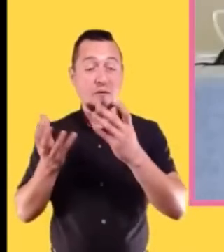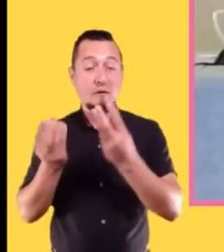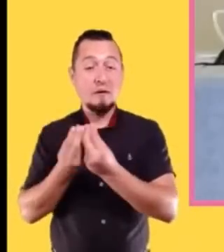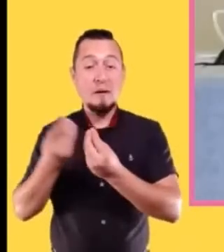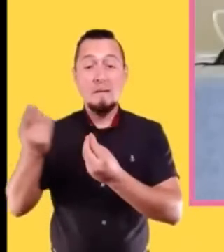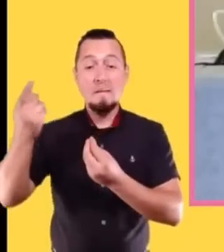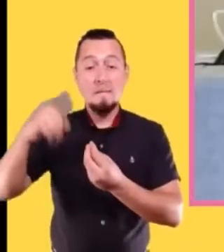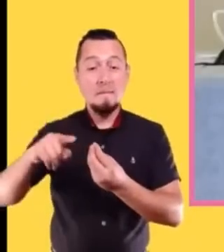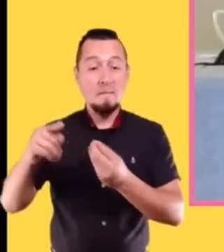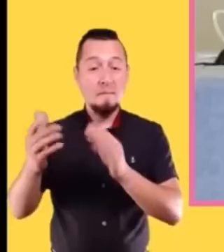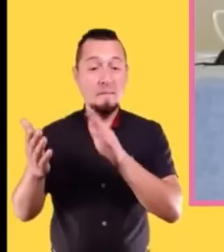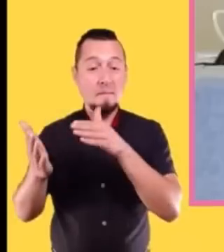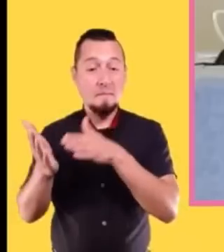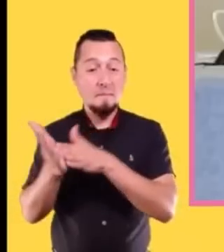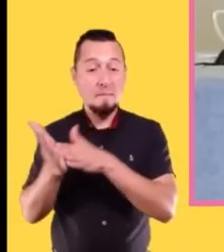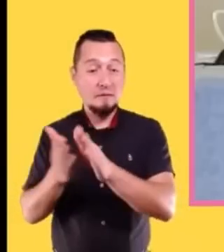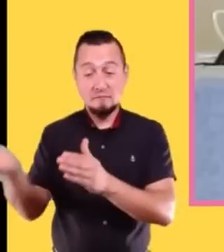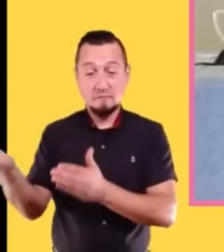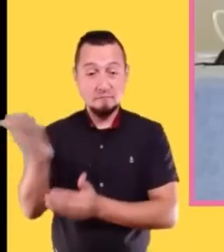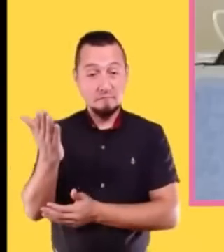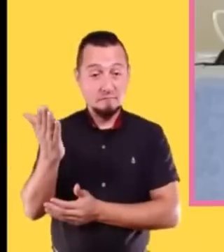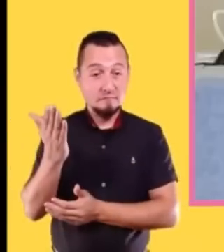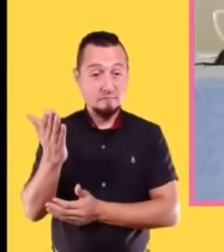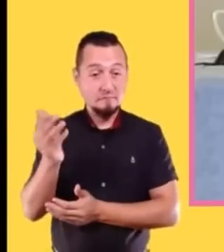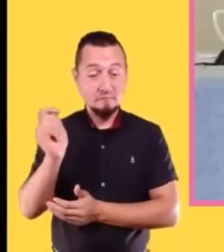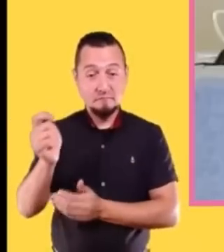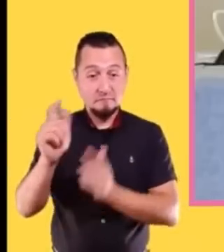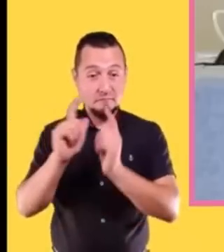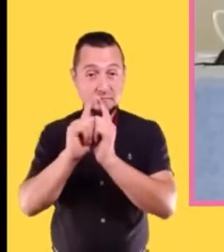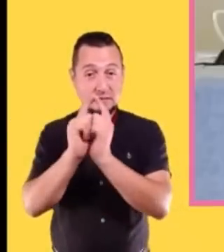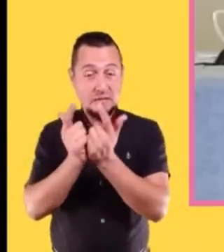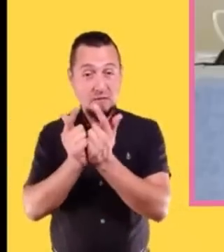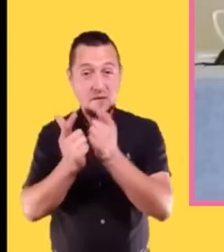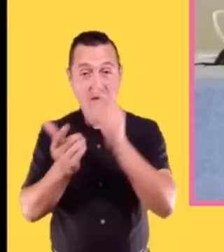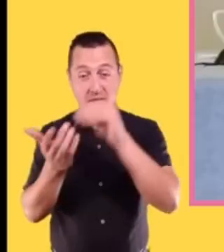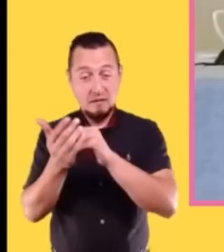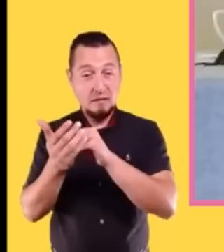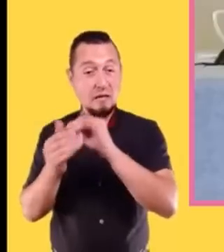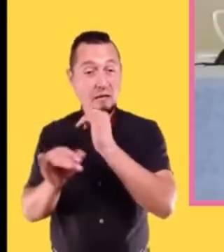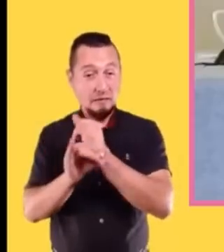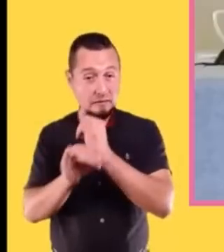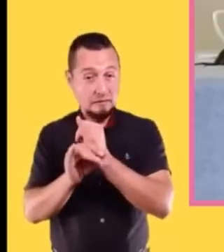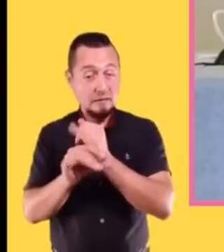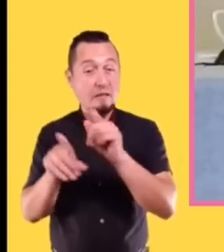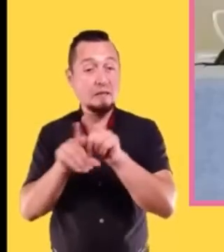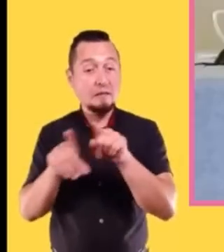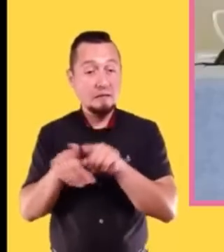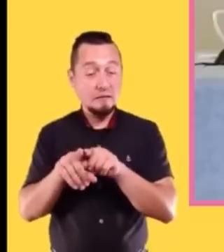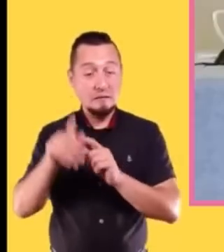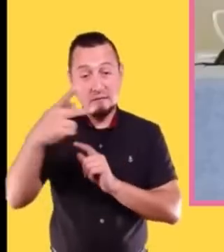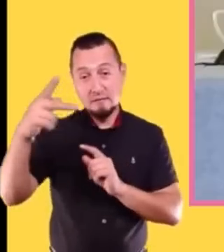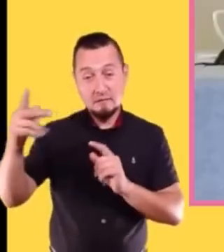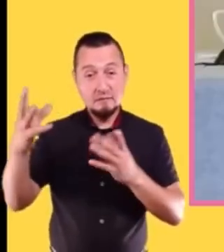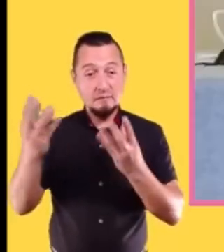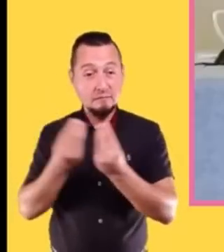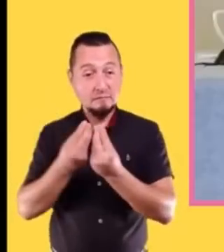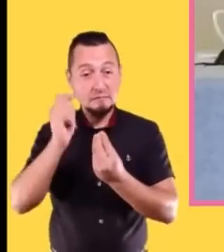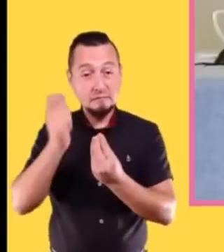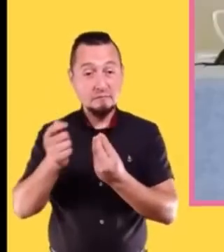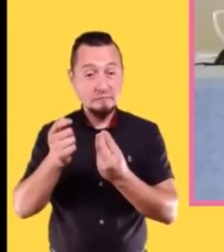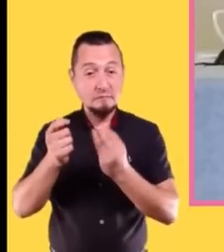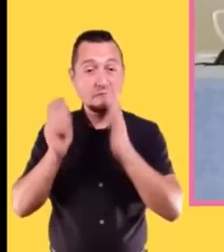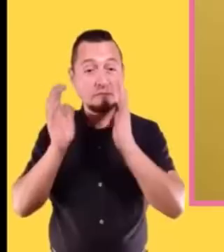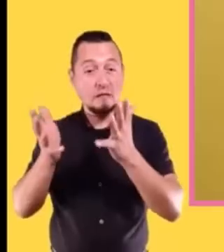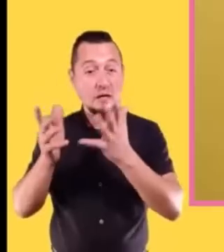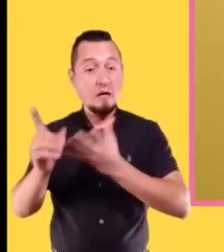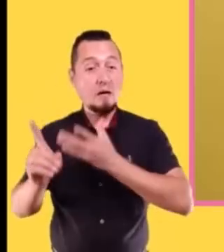es bien importante decirlo, porque aunque están publicados los libros de manera digital, han sido también borradores. Y después nos llevamos la sorpresa que ya se corrigieron. No sería